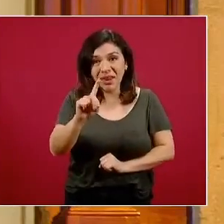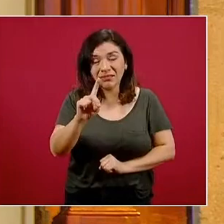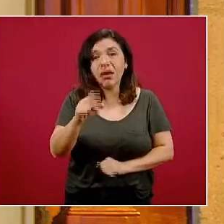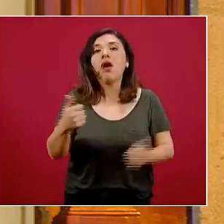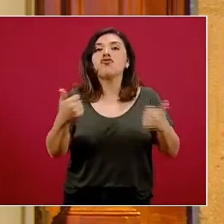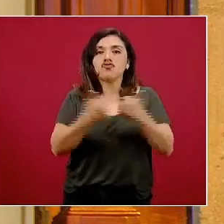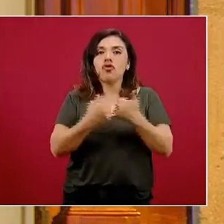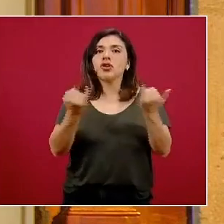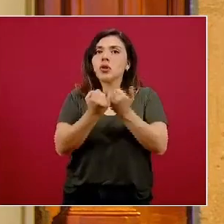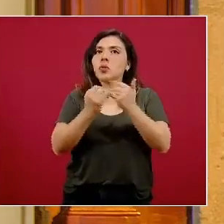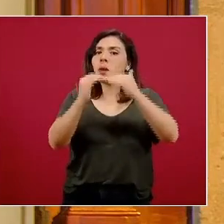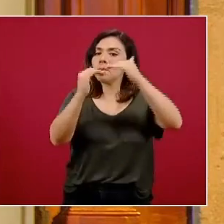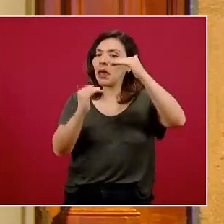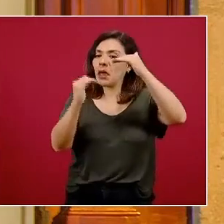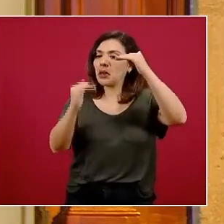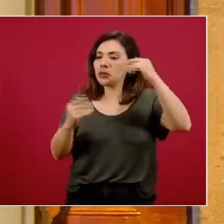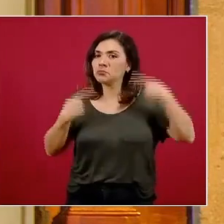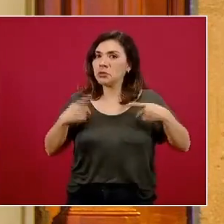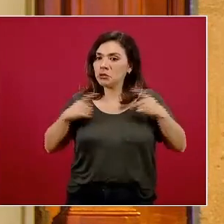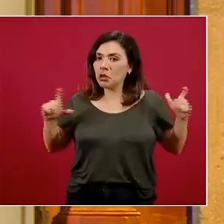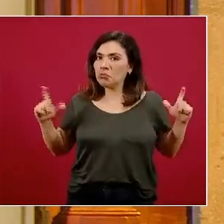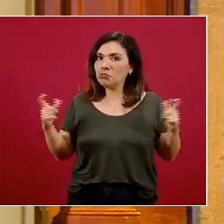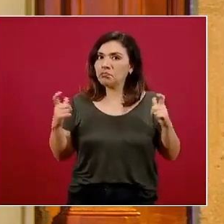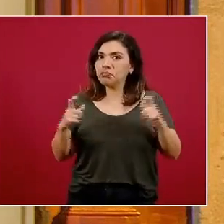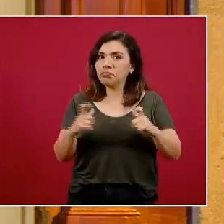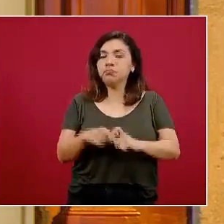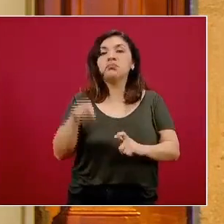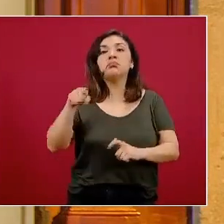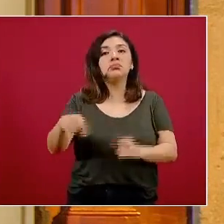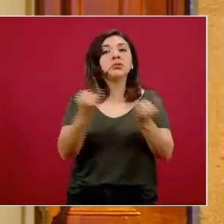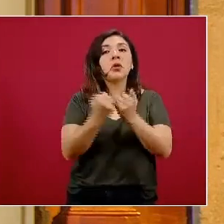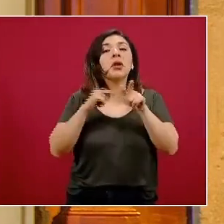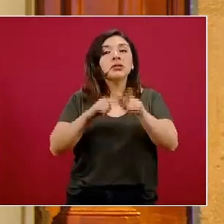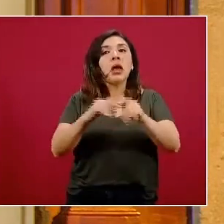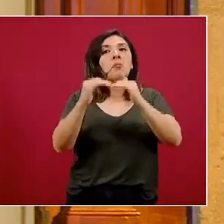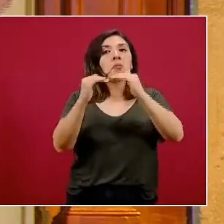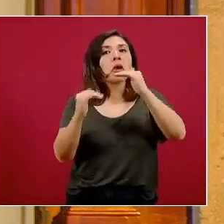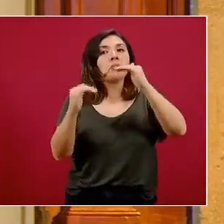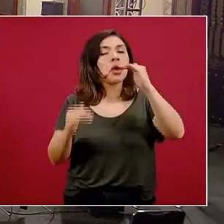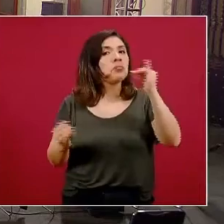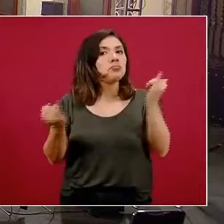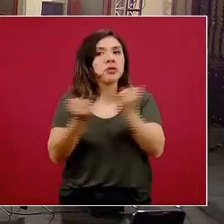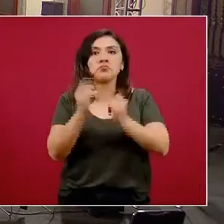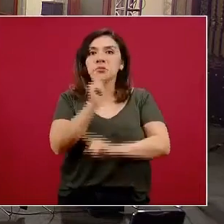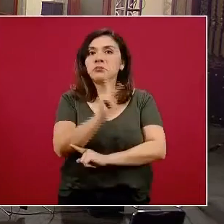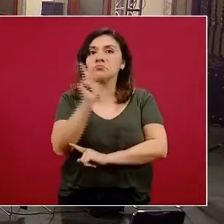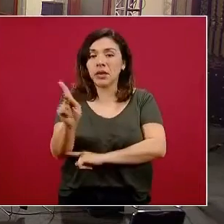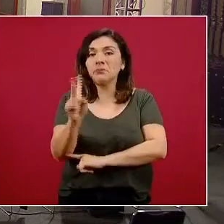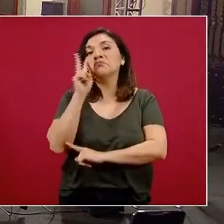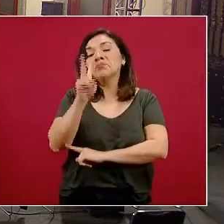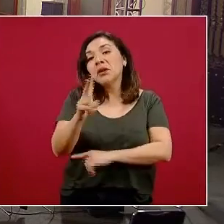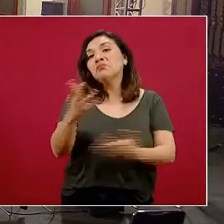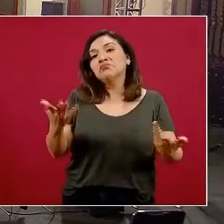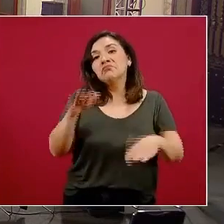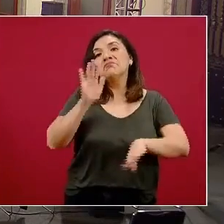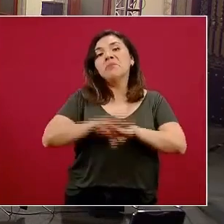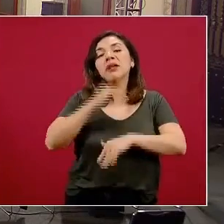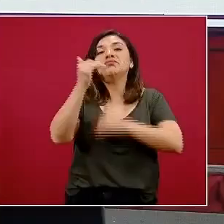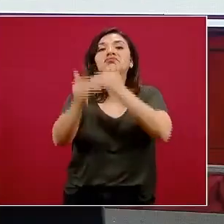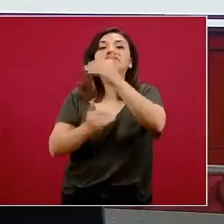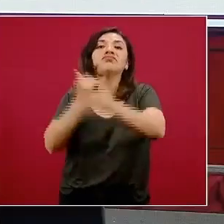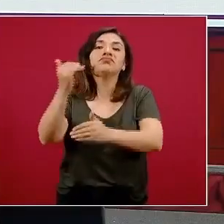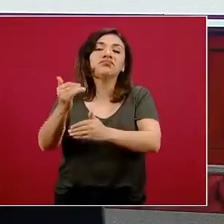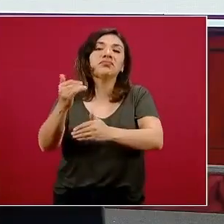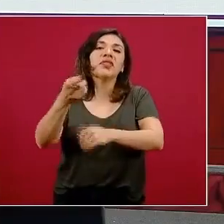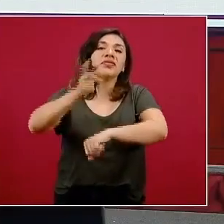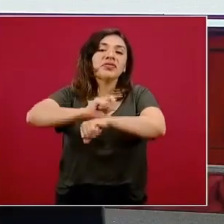mano también con la reducción de los casos, ha mantenido una tendencia descendente. Vamos a estar viendo cómo se comporta durante